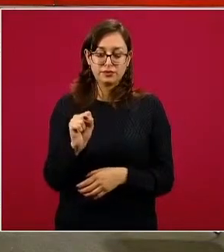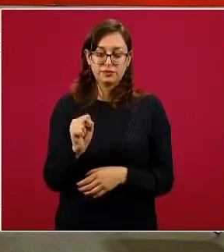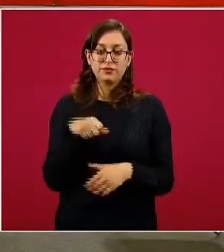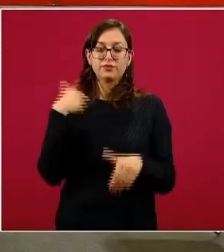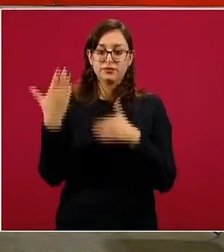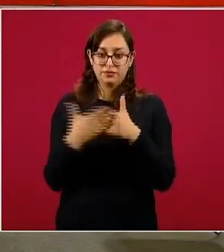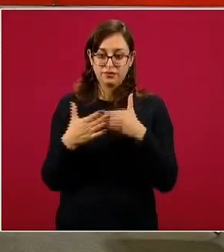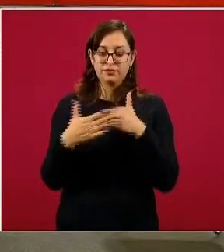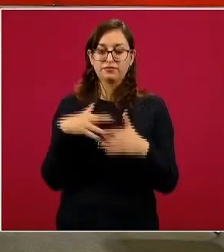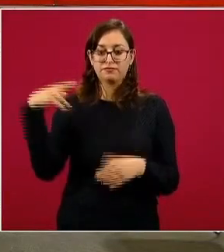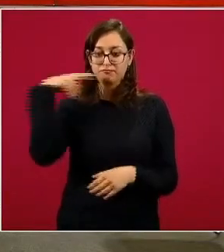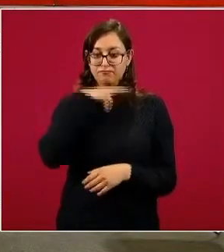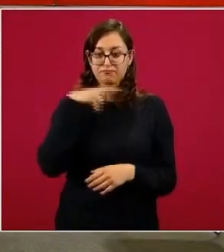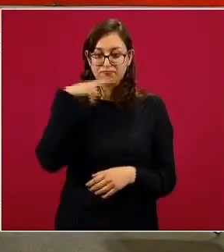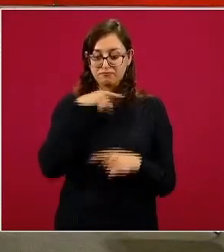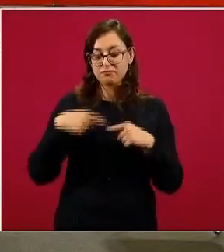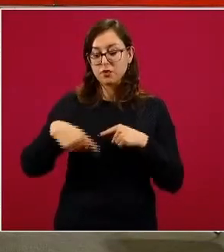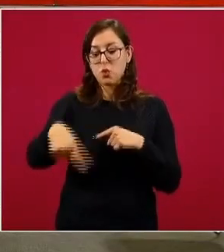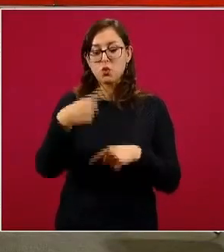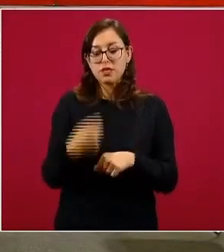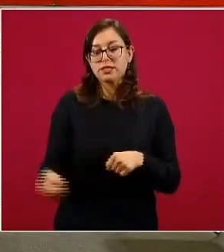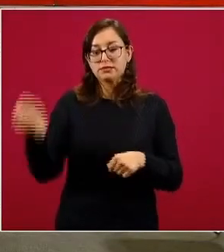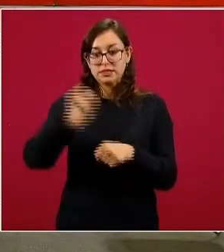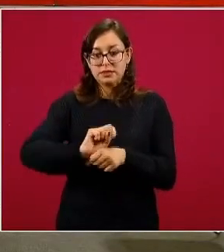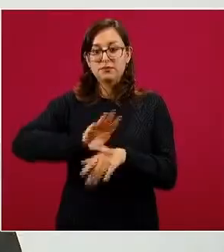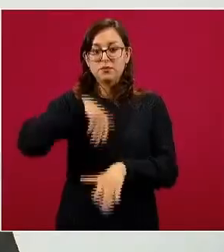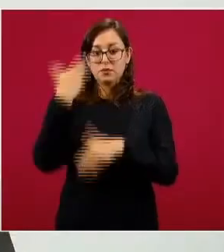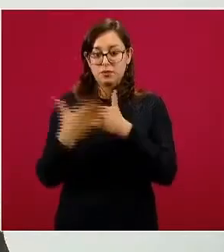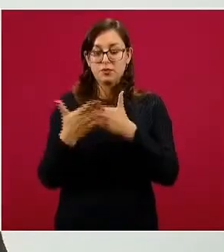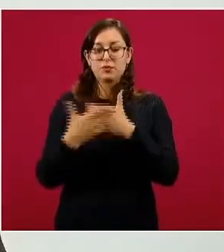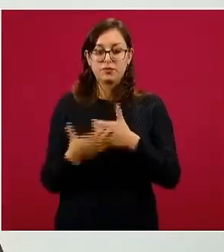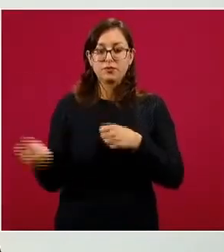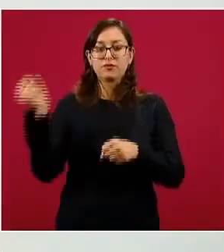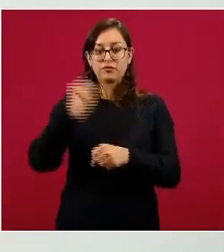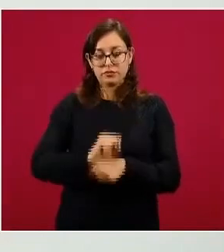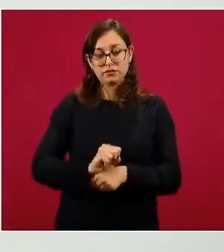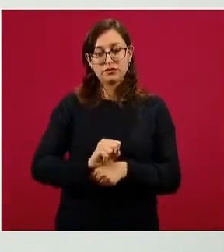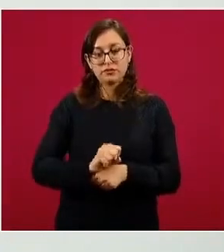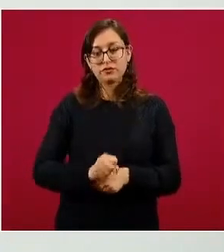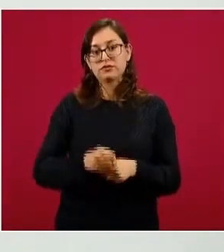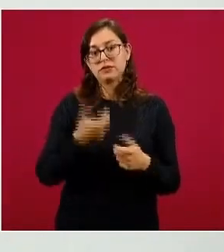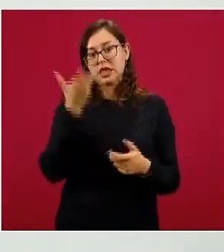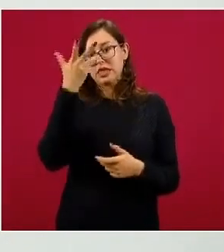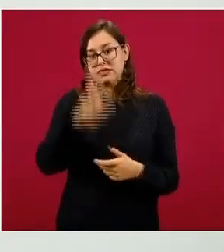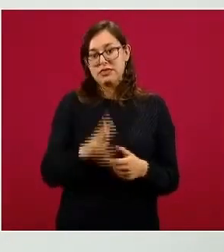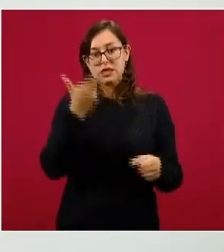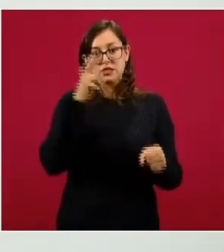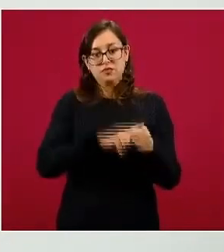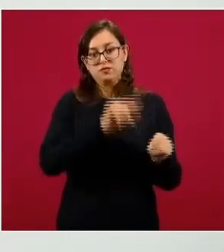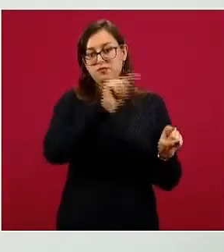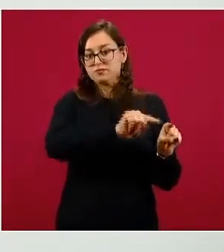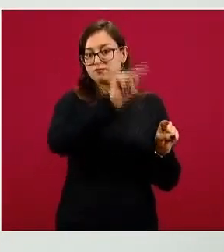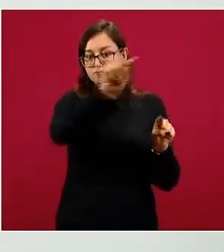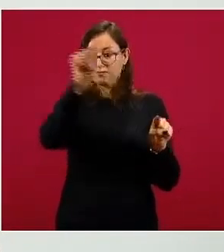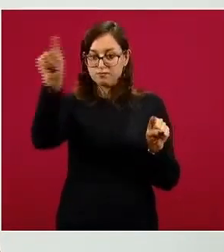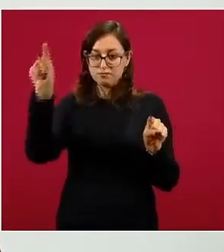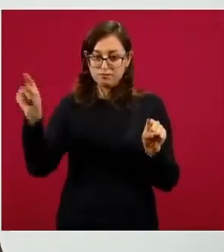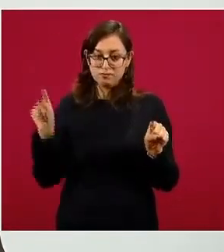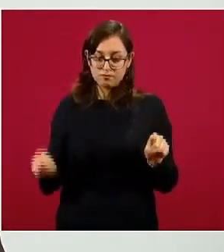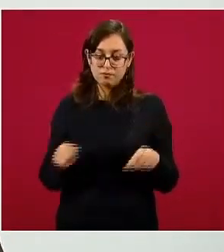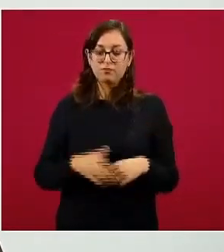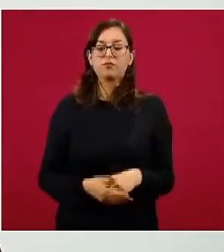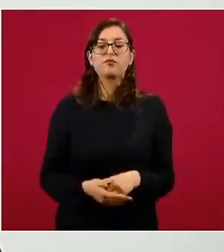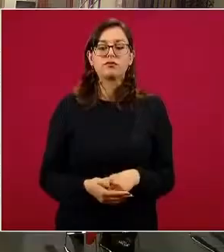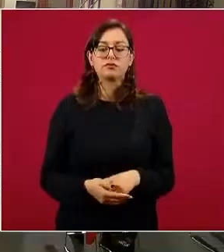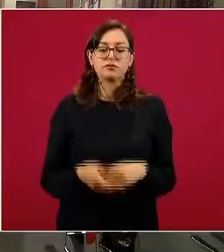ya posiblemente esta semana o más tardar en la siguiente, ya para arrancar en las 10 sedes clínicas donde fueron